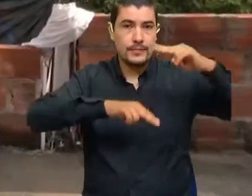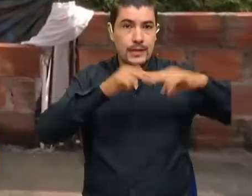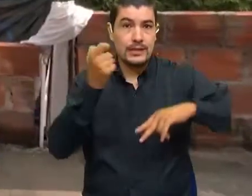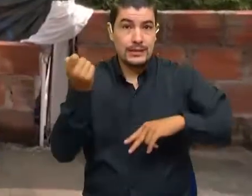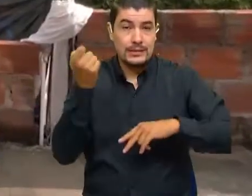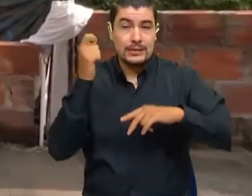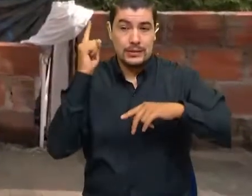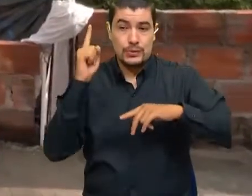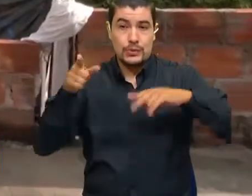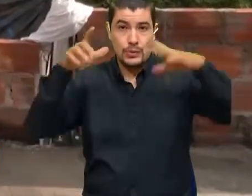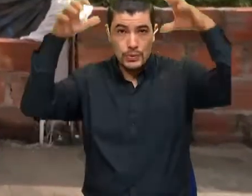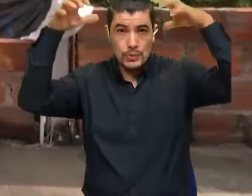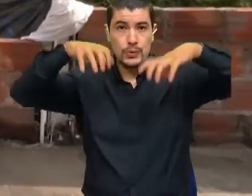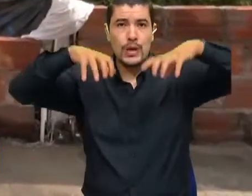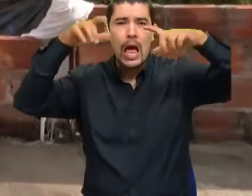podrían generar algún tipo de afectación